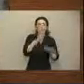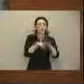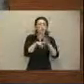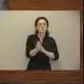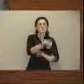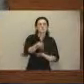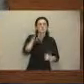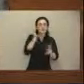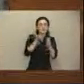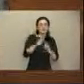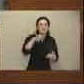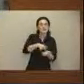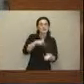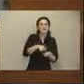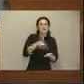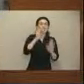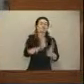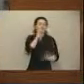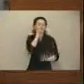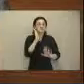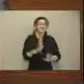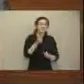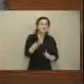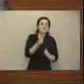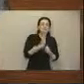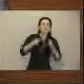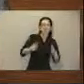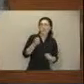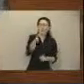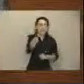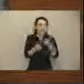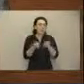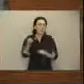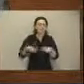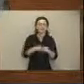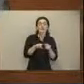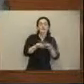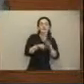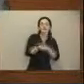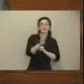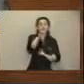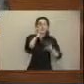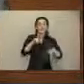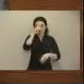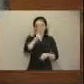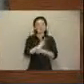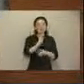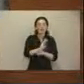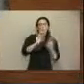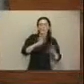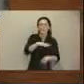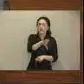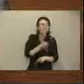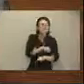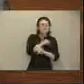para tratamientos que exigen estancias prolongadas son muy escasos, como también lo son los recursos para alojamiento tutelado, pero no es